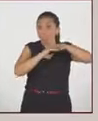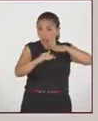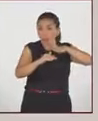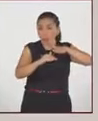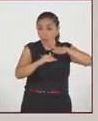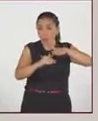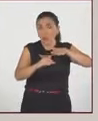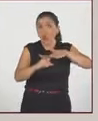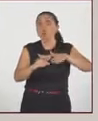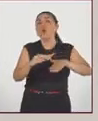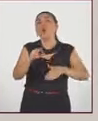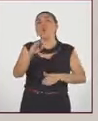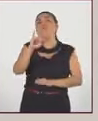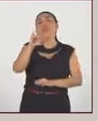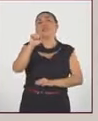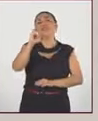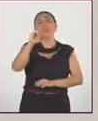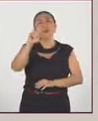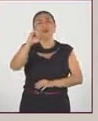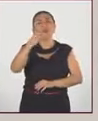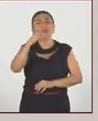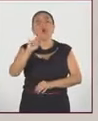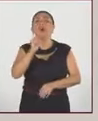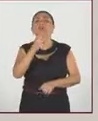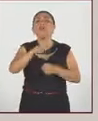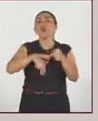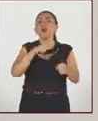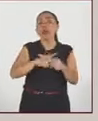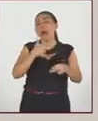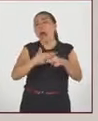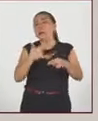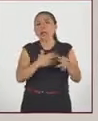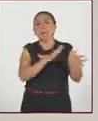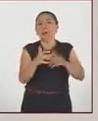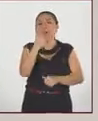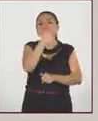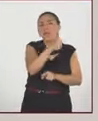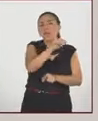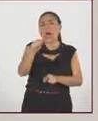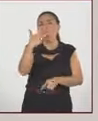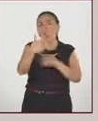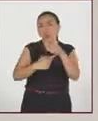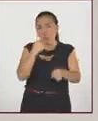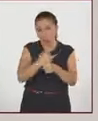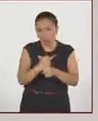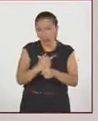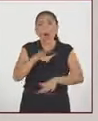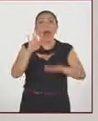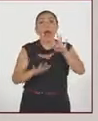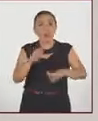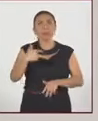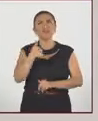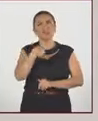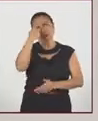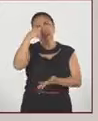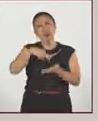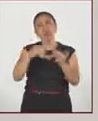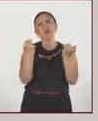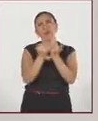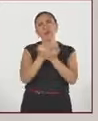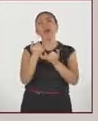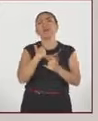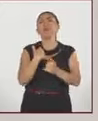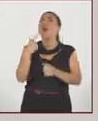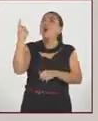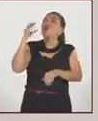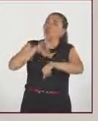plano flexible es normal más o menos hasta los 6 u 8 años. Muchas veces creo que yo también fui víctima de usar plantillas